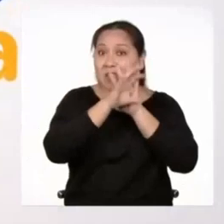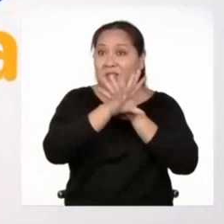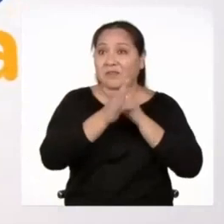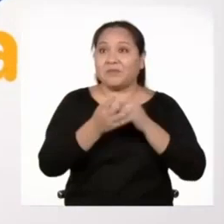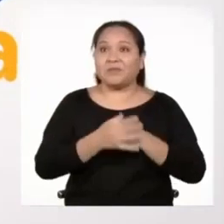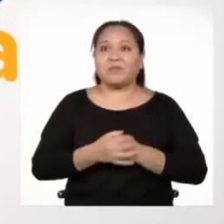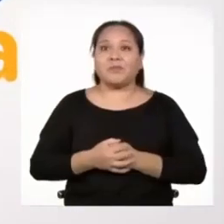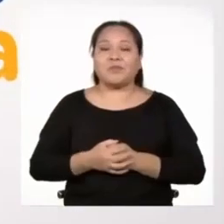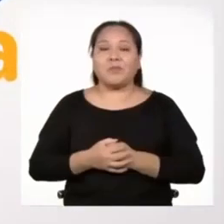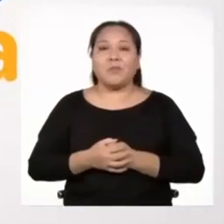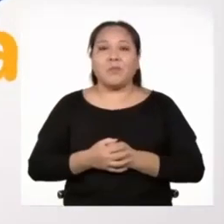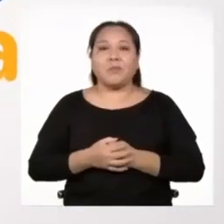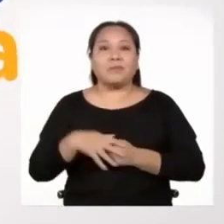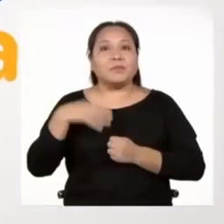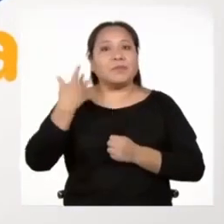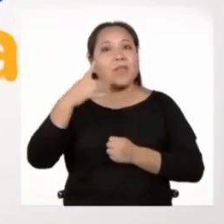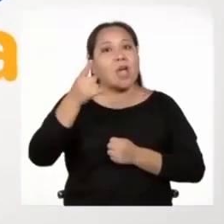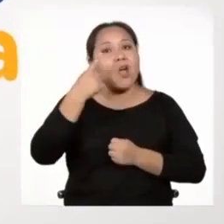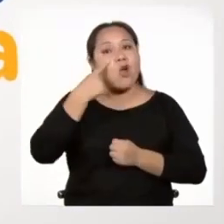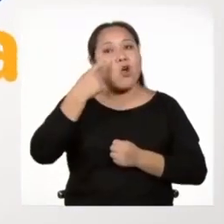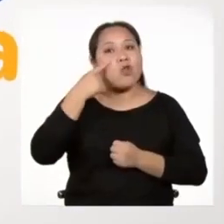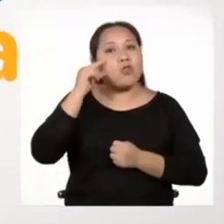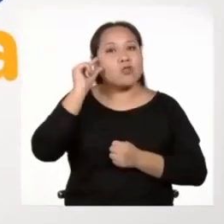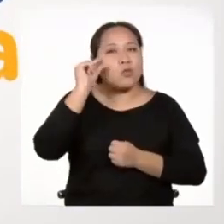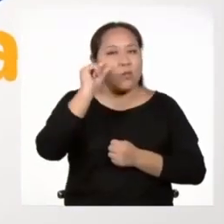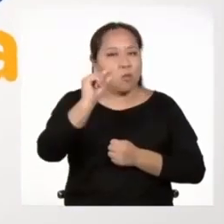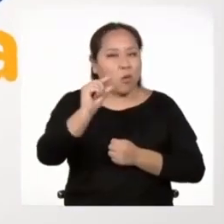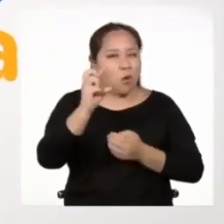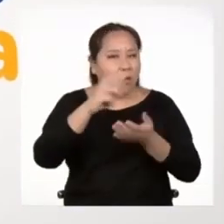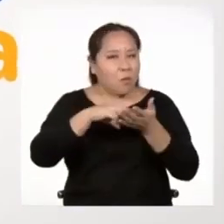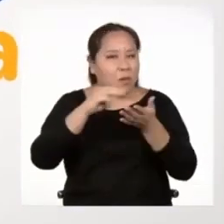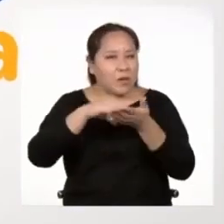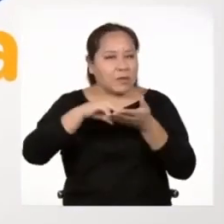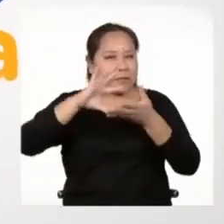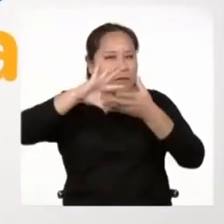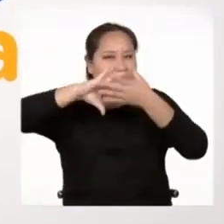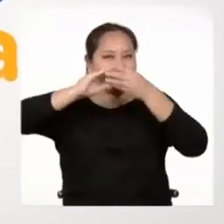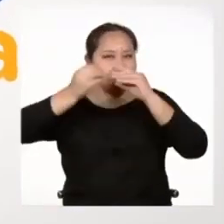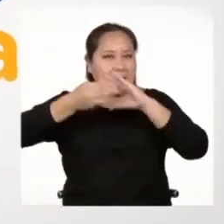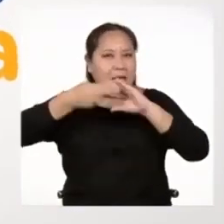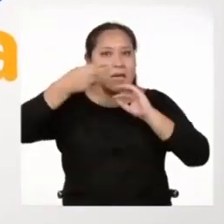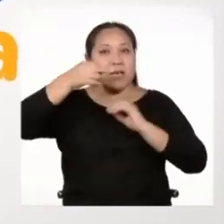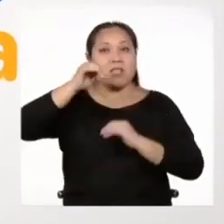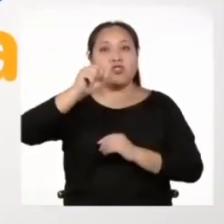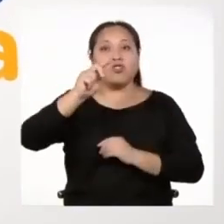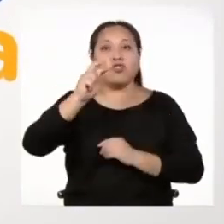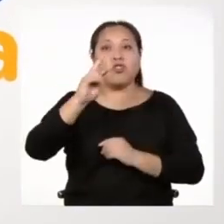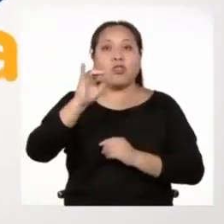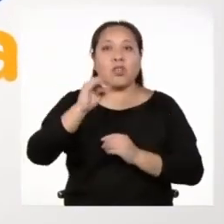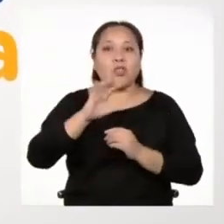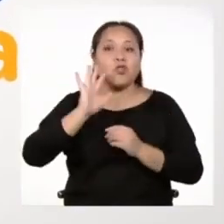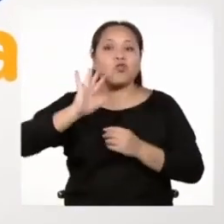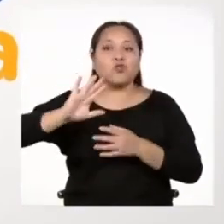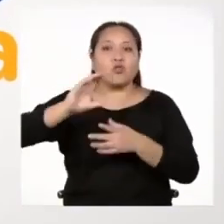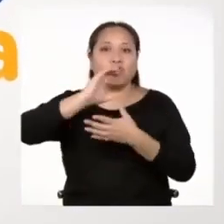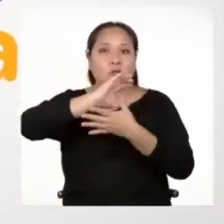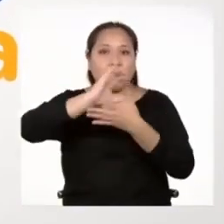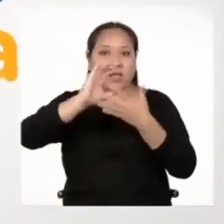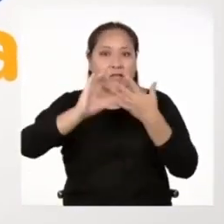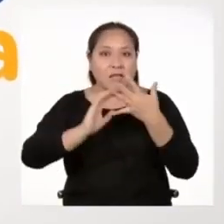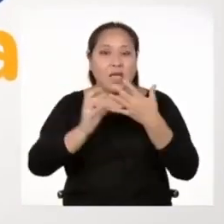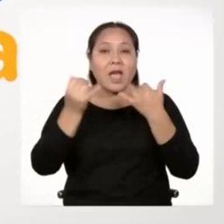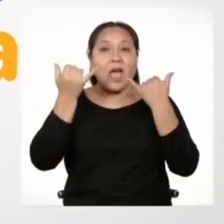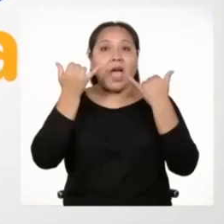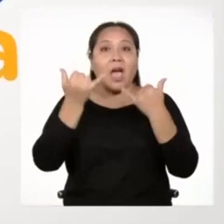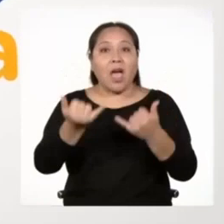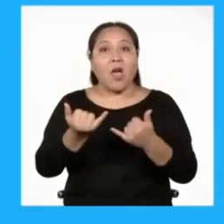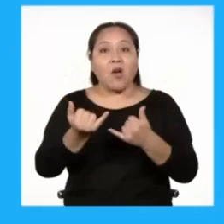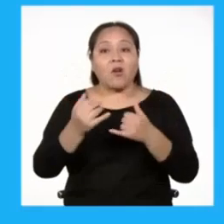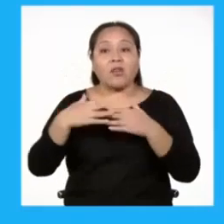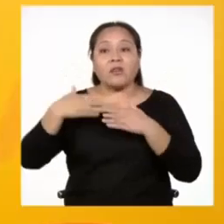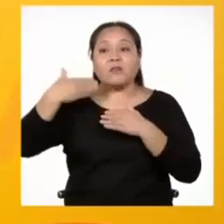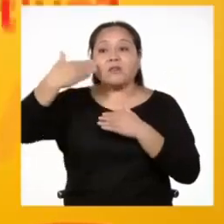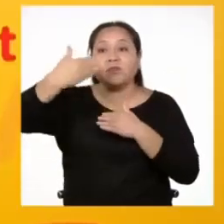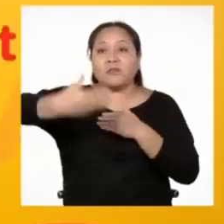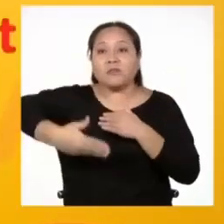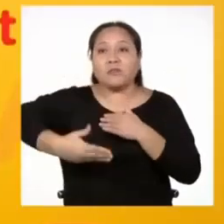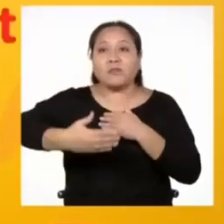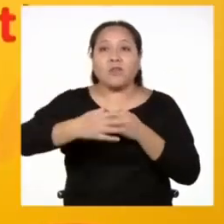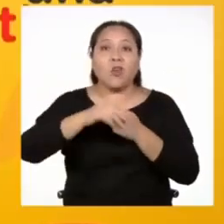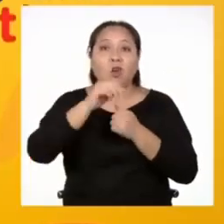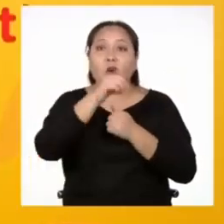Y luego de conocer un poco más sobre las historietas y sus características, es momento de realizar la siguiente